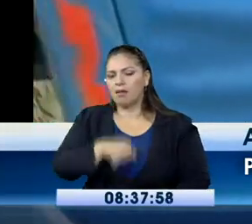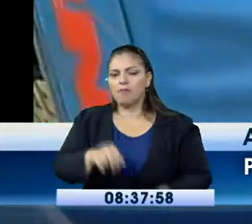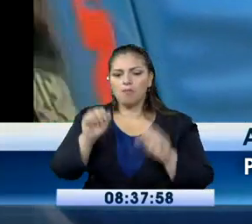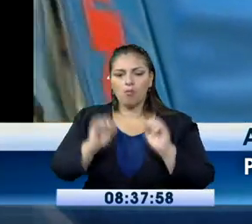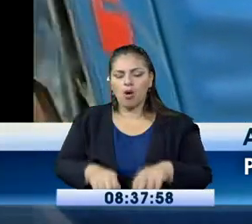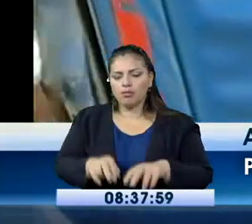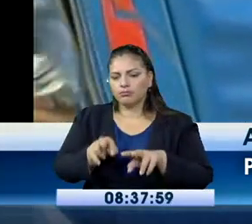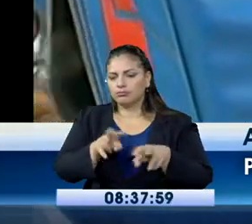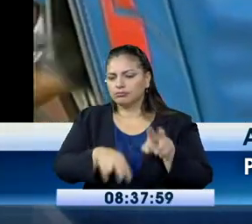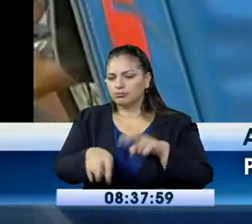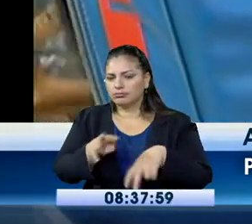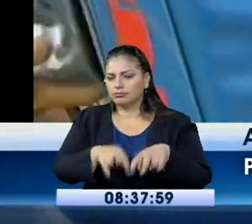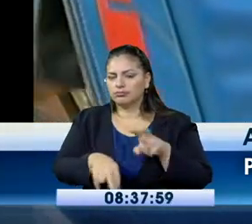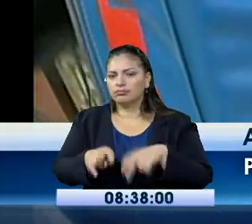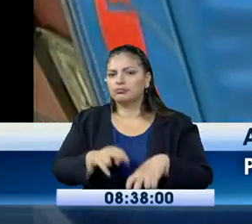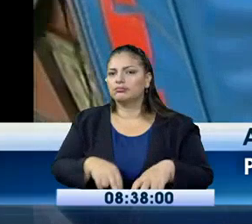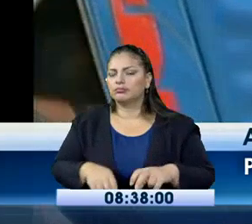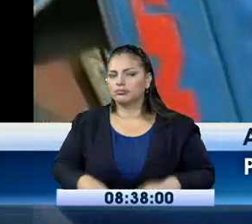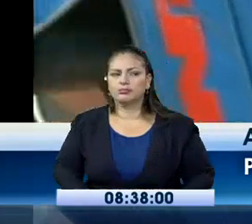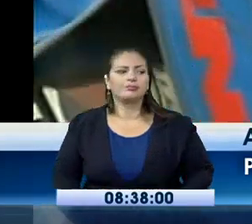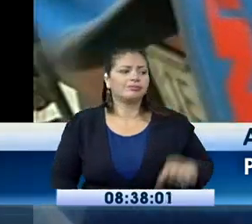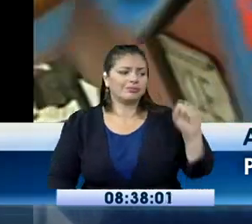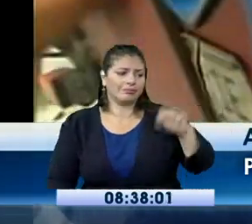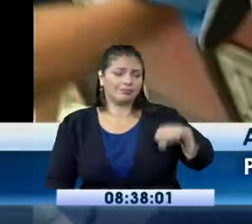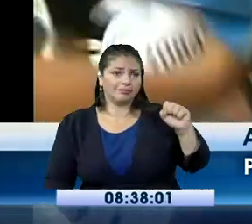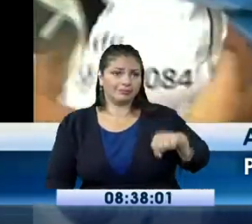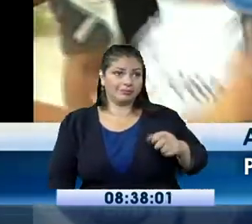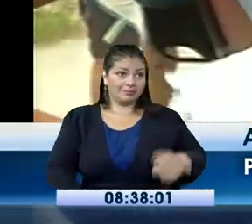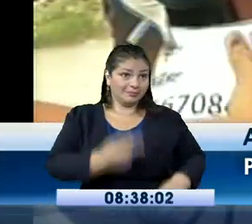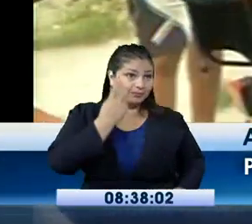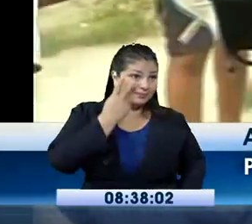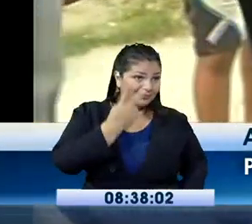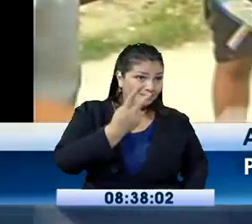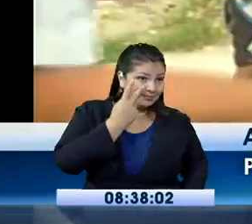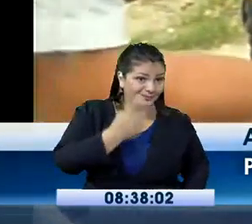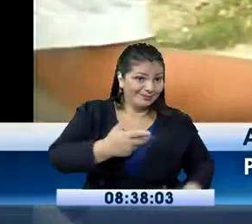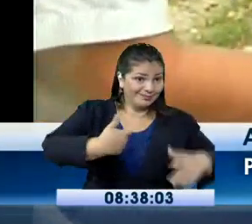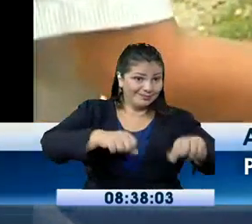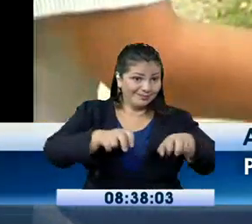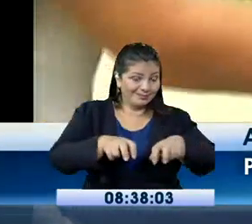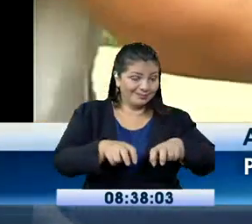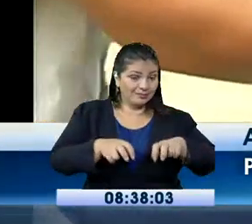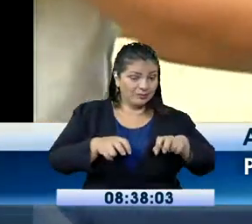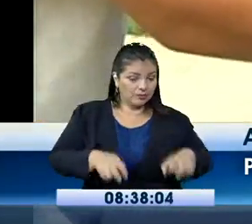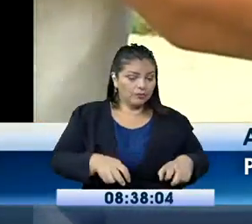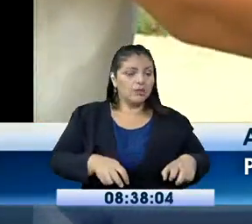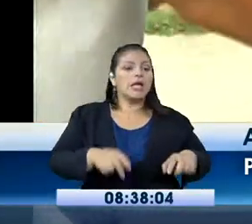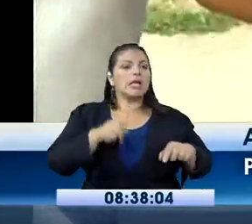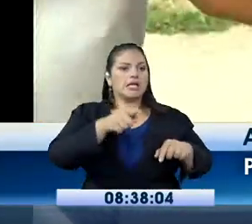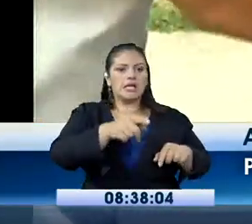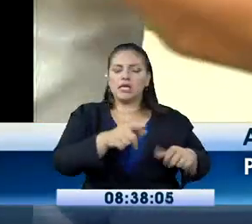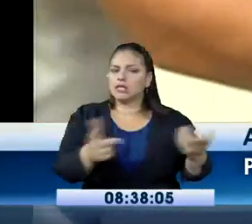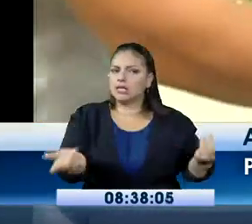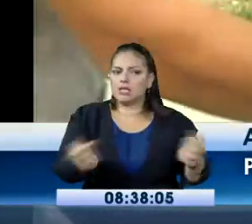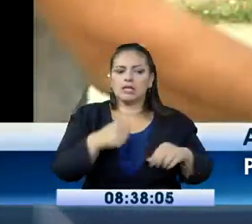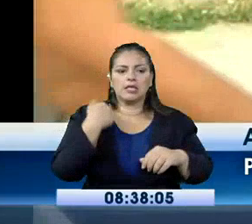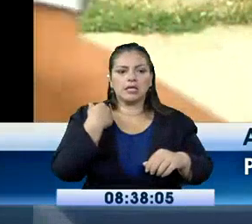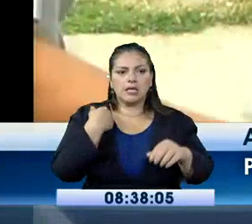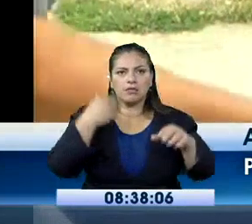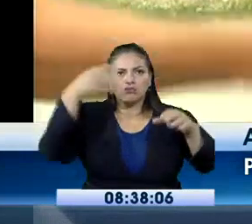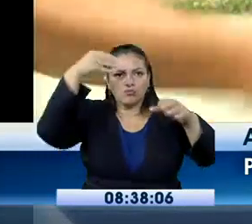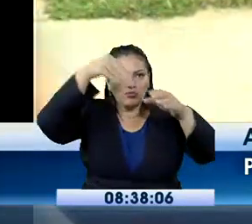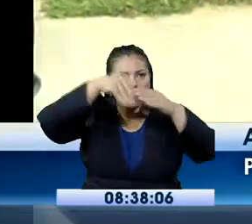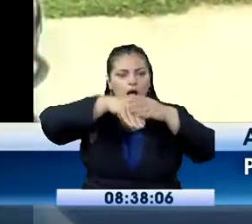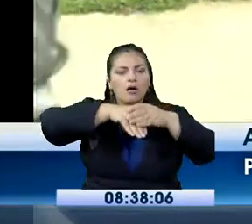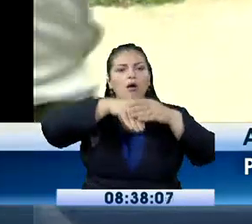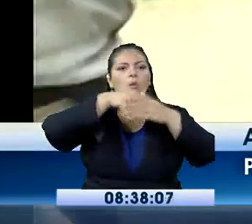de las toldas. Y el segundo punto, la velocidad, ¿no? Para que no se cometan por lo menos el exceso de velocidad, que la